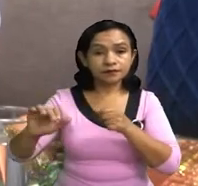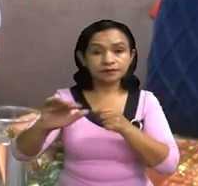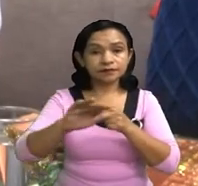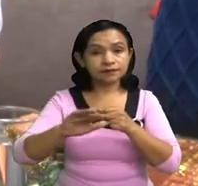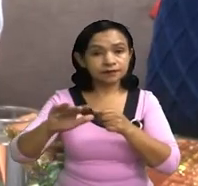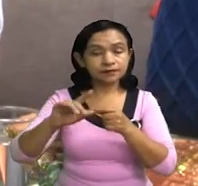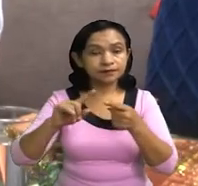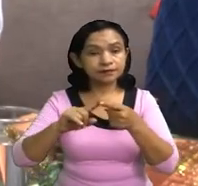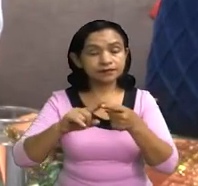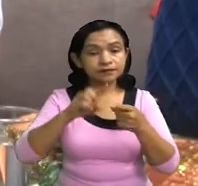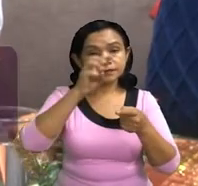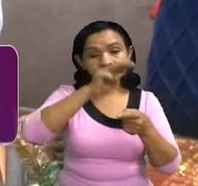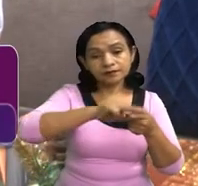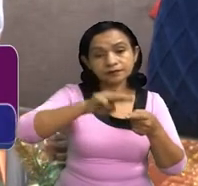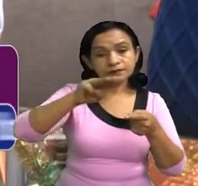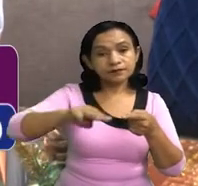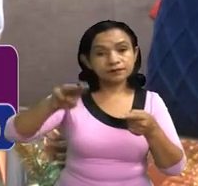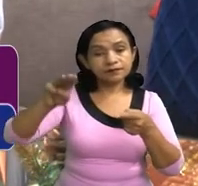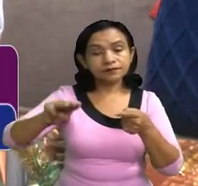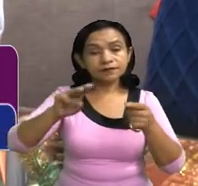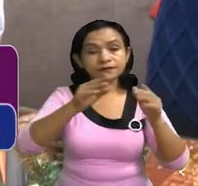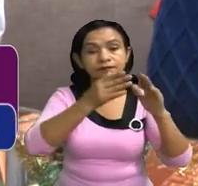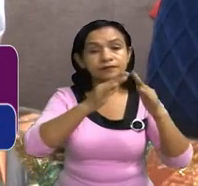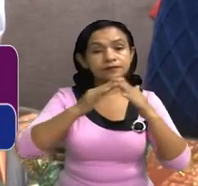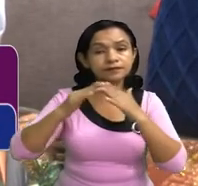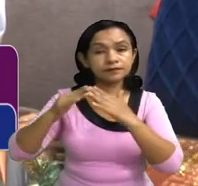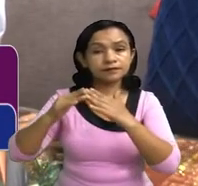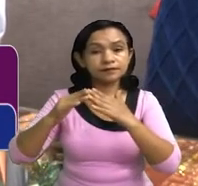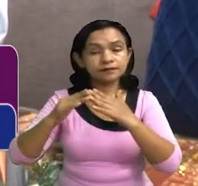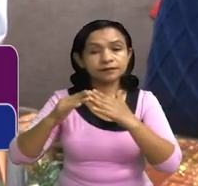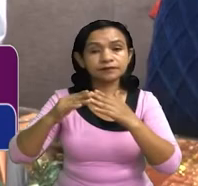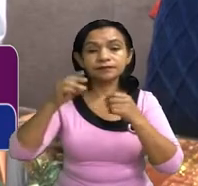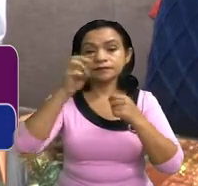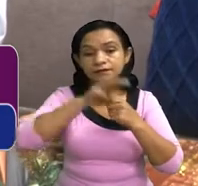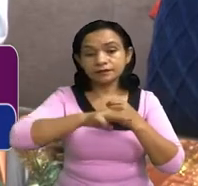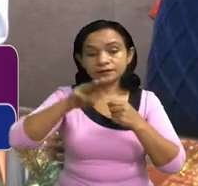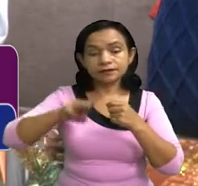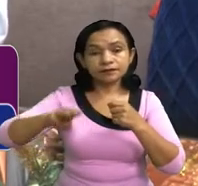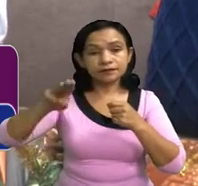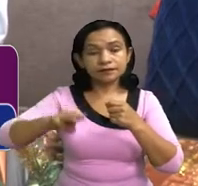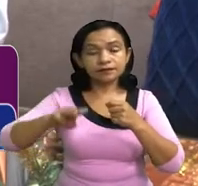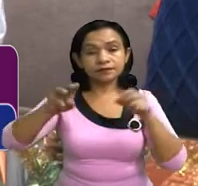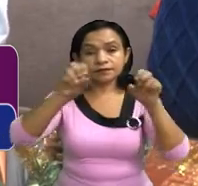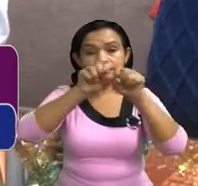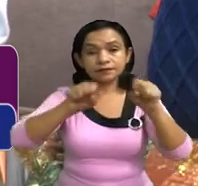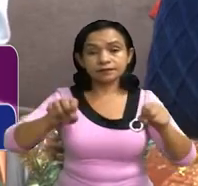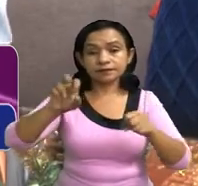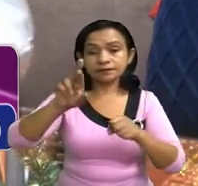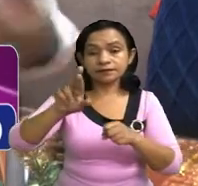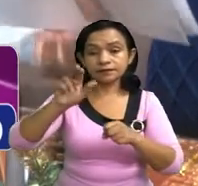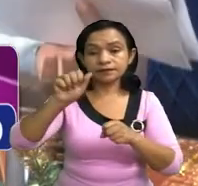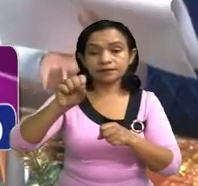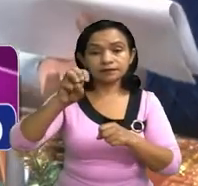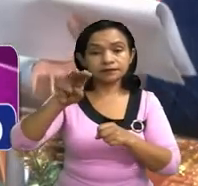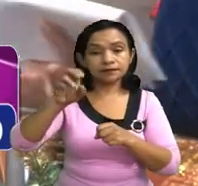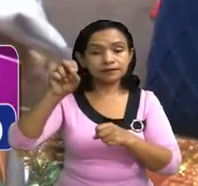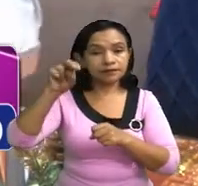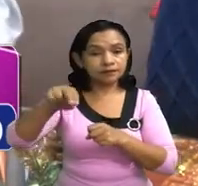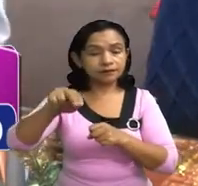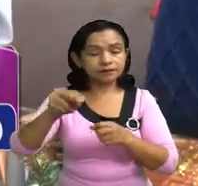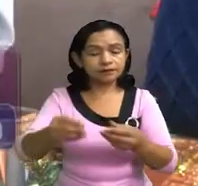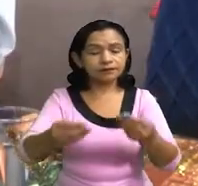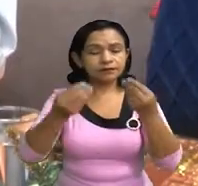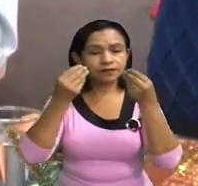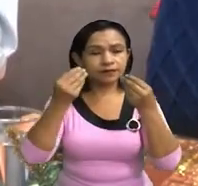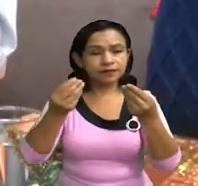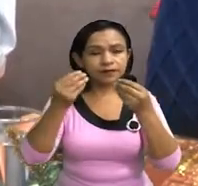con la gente de Matagalpa y los barrios indígenas de Matagalpa, más arriba de San Ramón. Llegaron allá, somos miles, pues